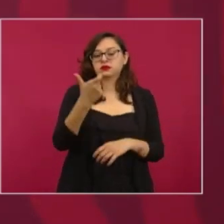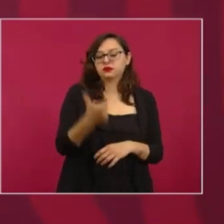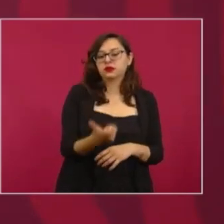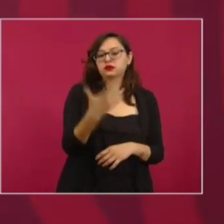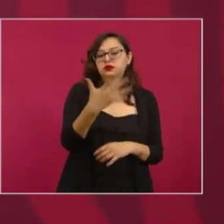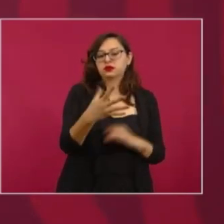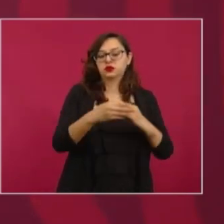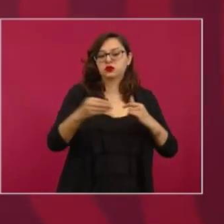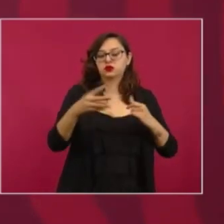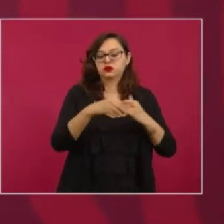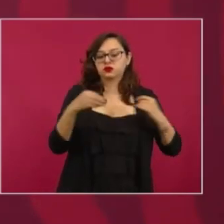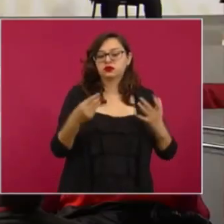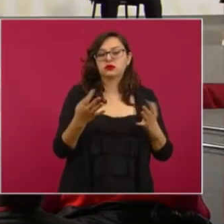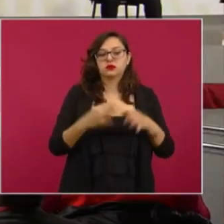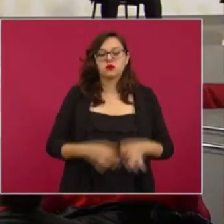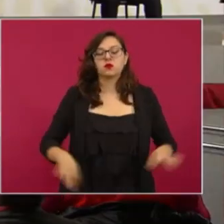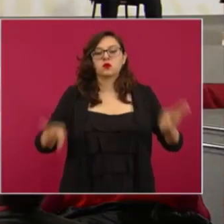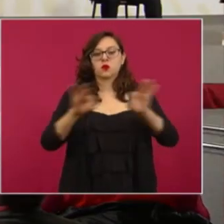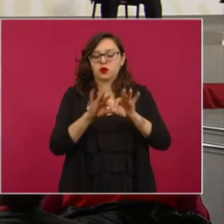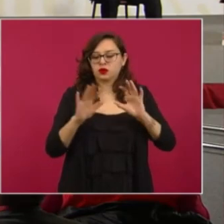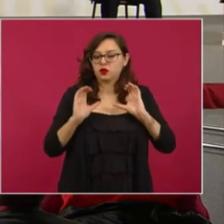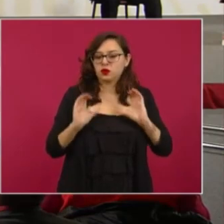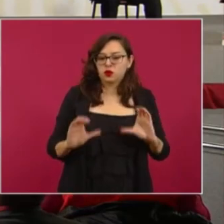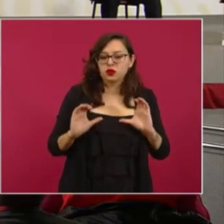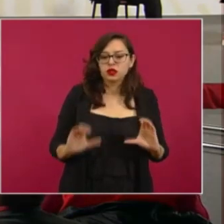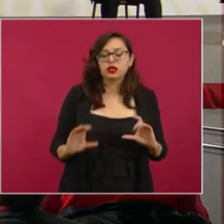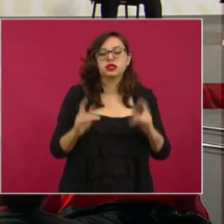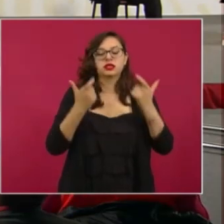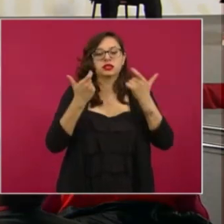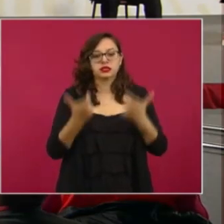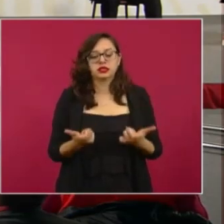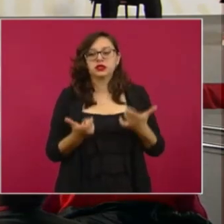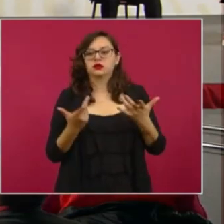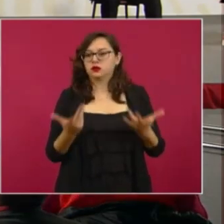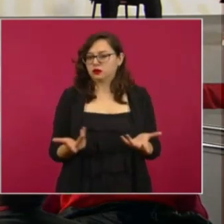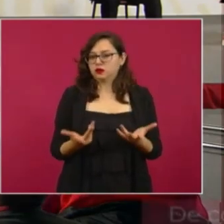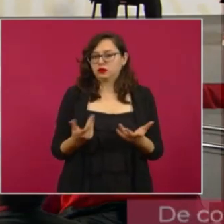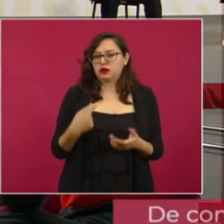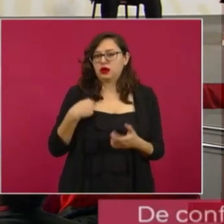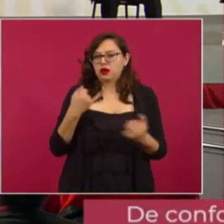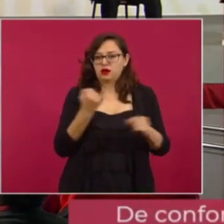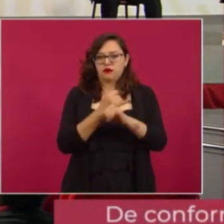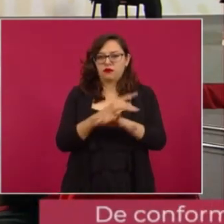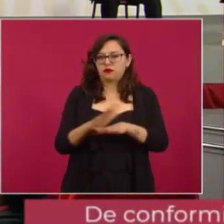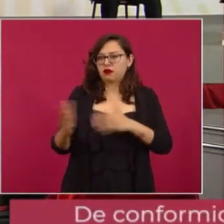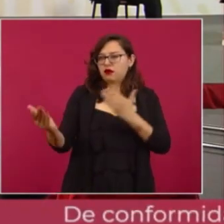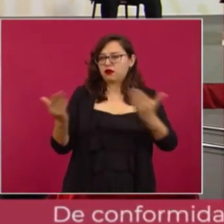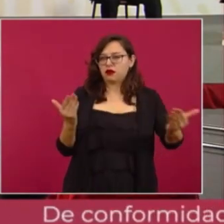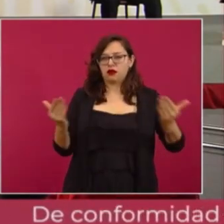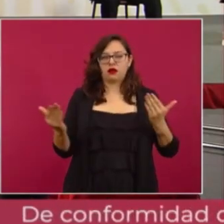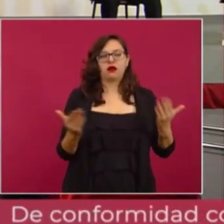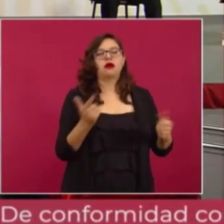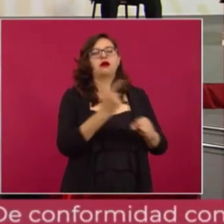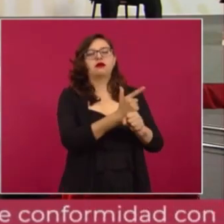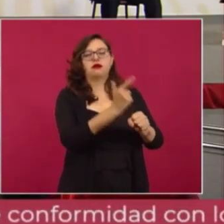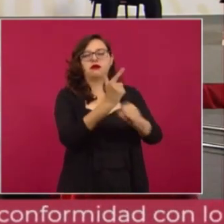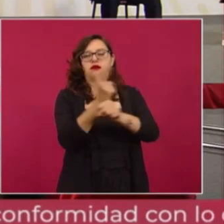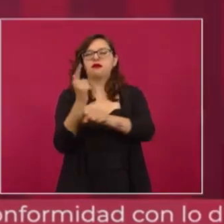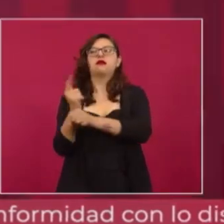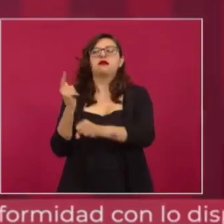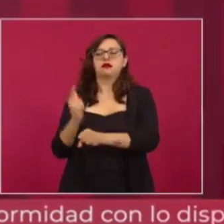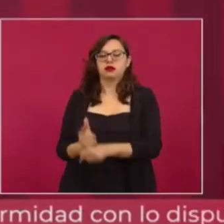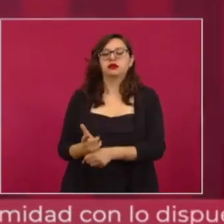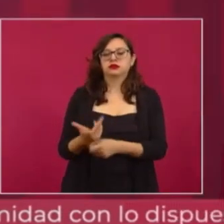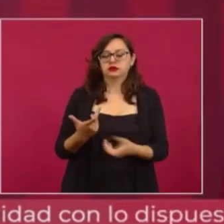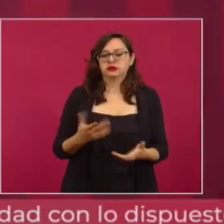925 pesos con 5 centavos. Vamos a cuidar nuestro gasto utilizando la información con la que nos empodera Profeco y